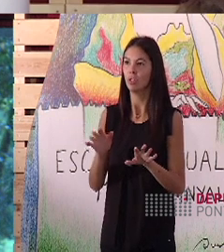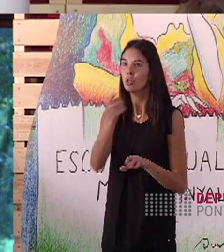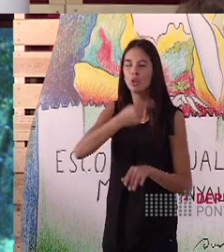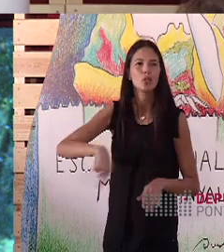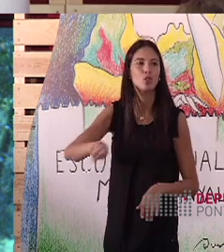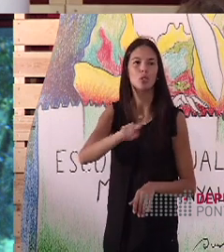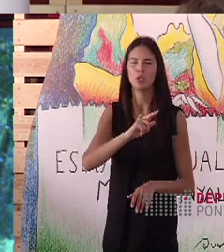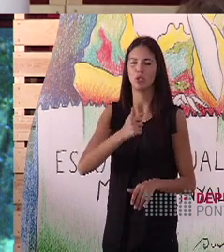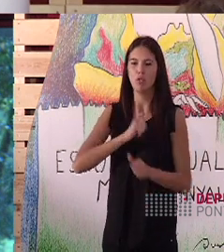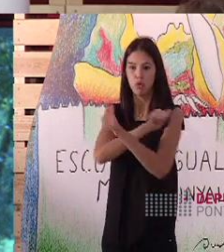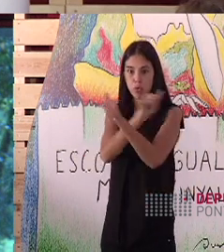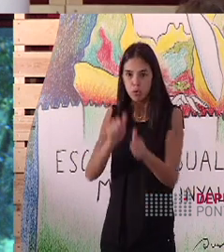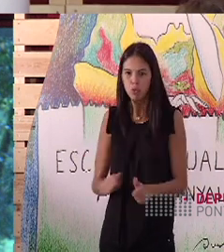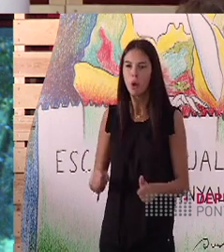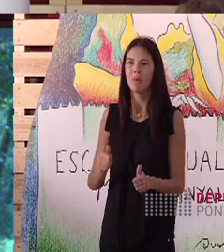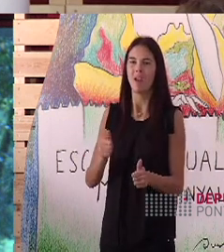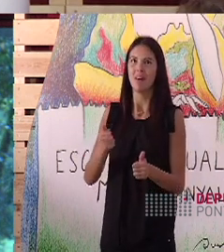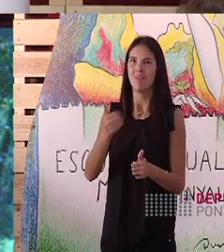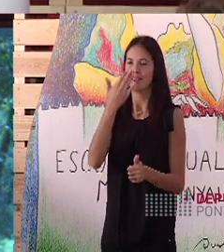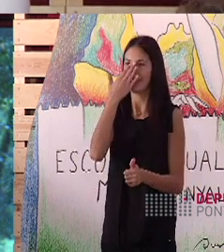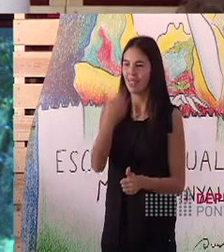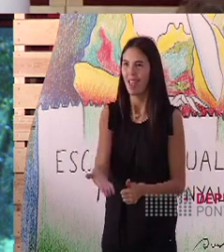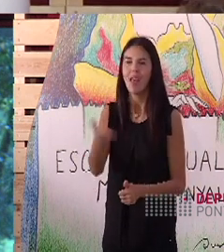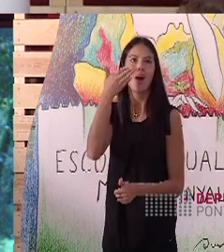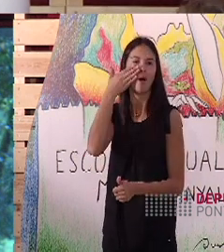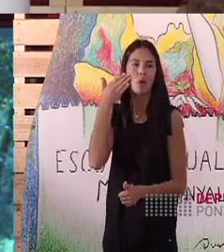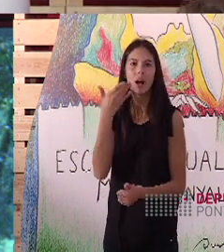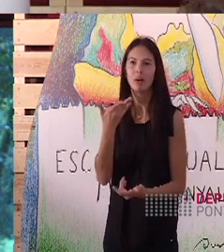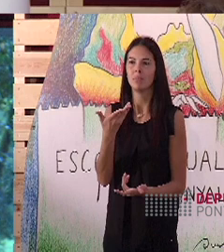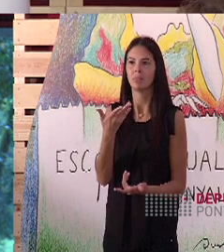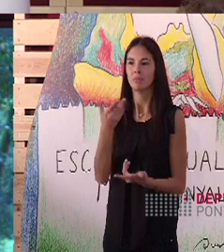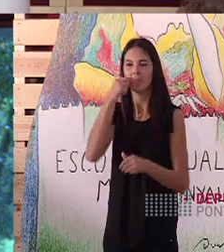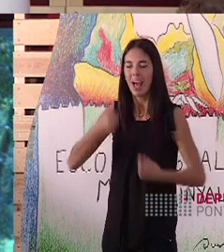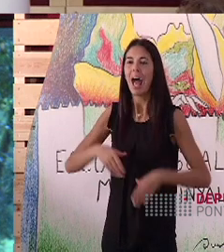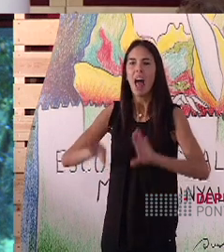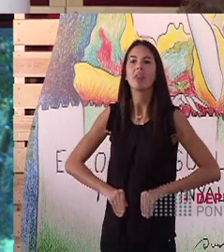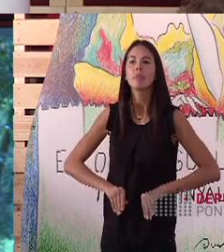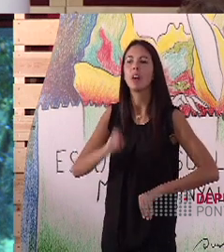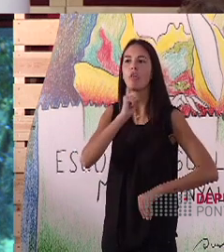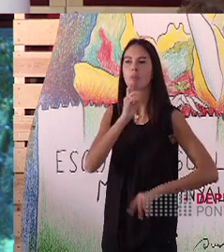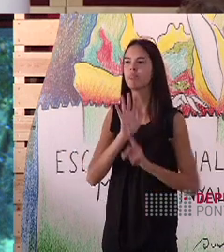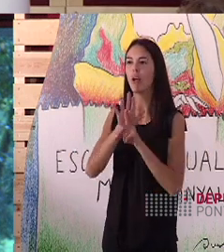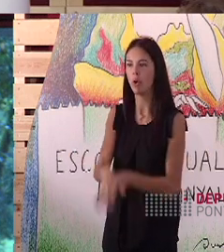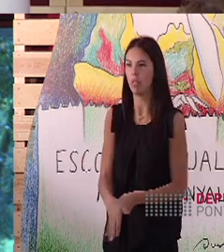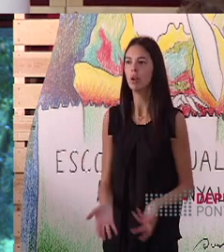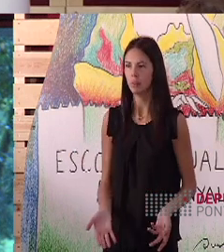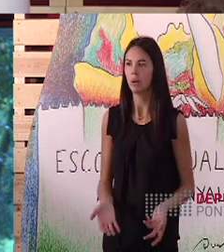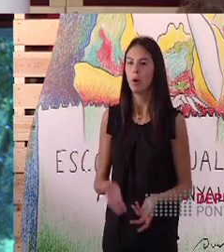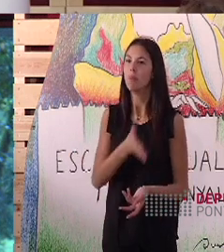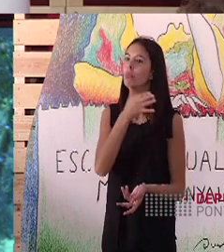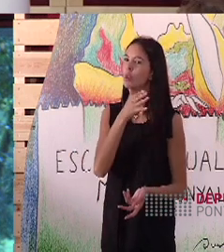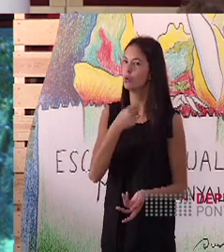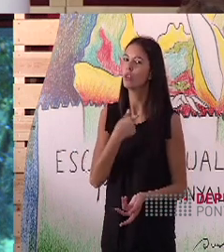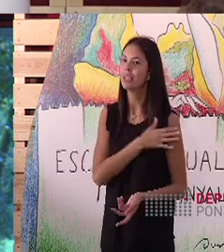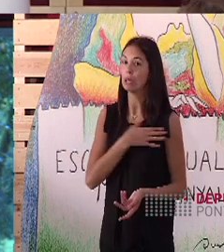posición ética, decente, humanamente aceptable é o abolicionismo. E eu